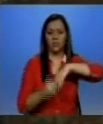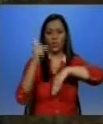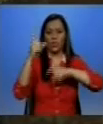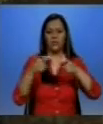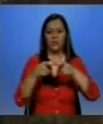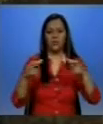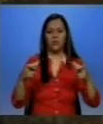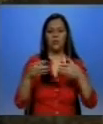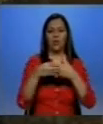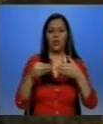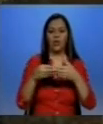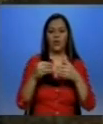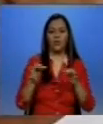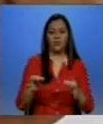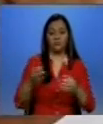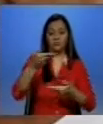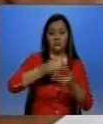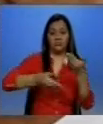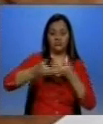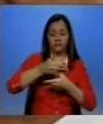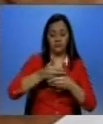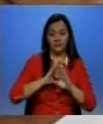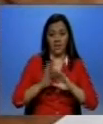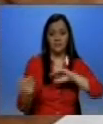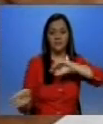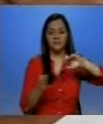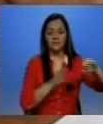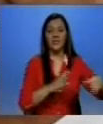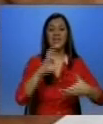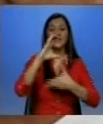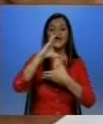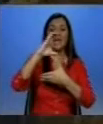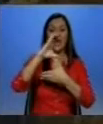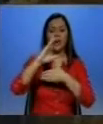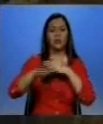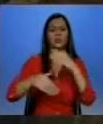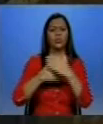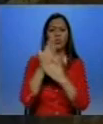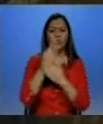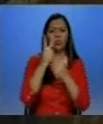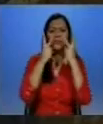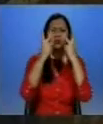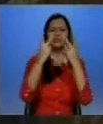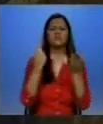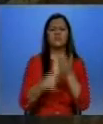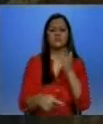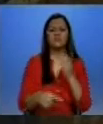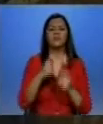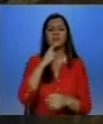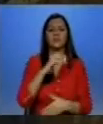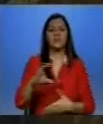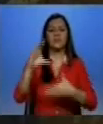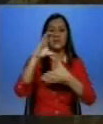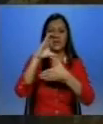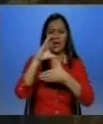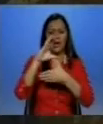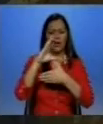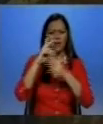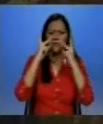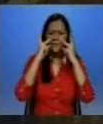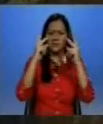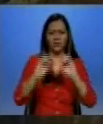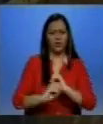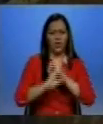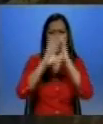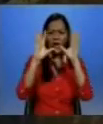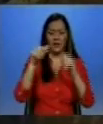para la dolarización ecuatoriana en mediano y largo plazo. CELAC, retos y desafíos. Entonces, Ecuador también llevará en la CELAC la postura muy clara, ¿no?,